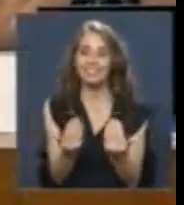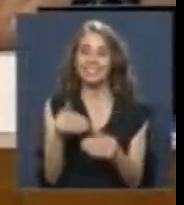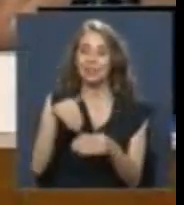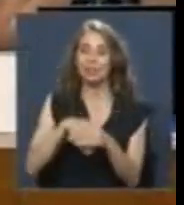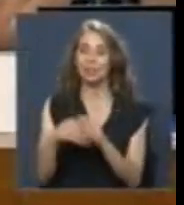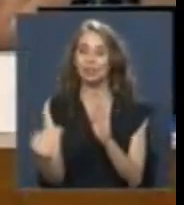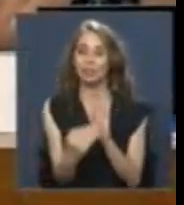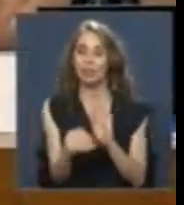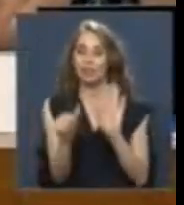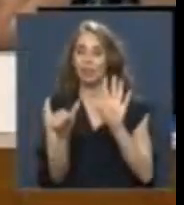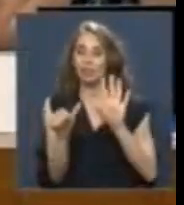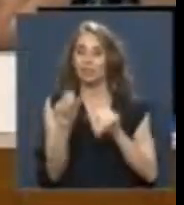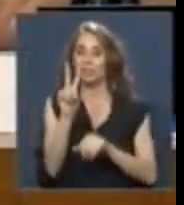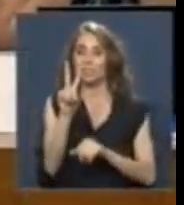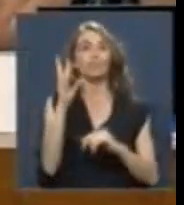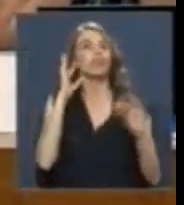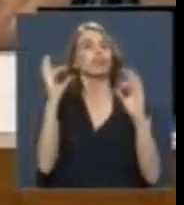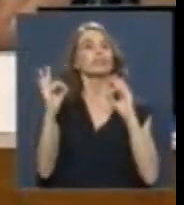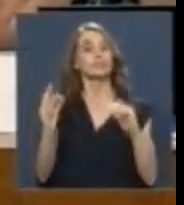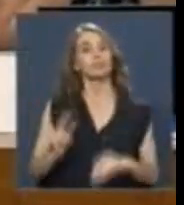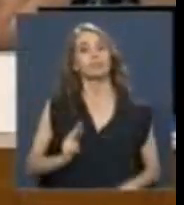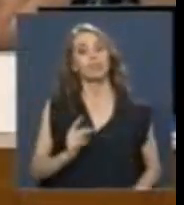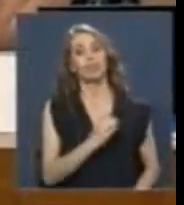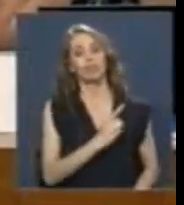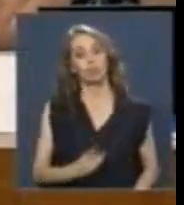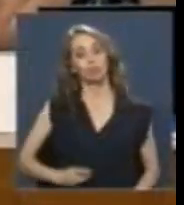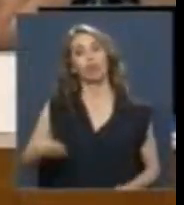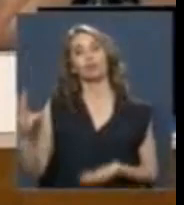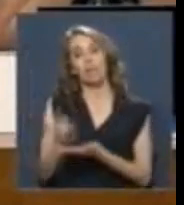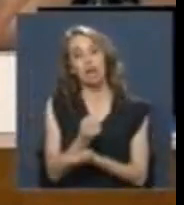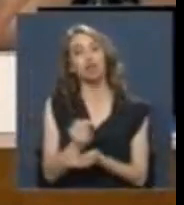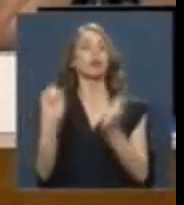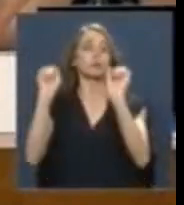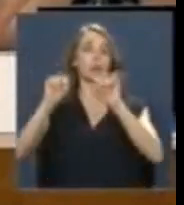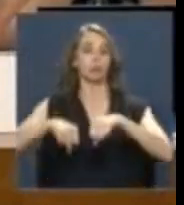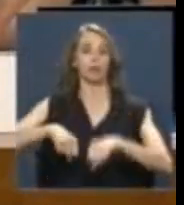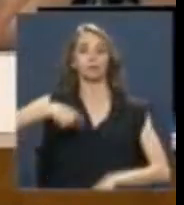porque se requerían el voto favorable de 62, señoras y señores diputados. Aprobado.